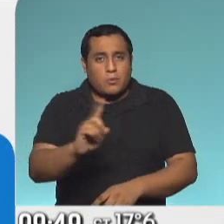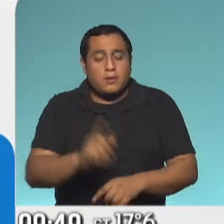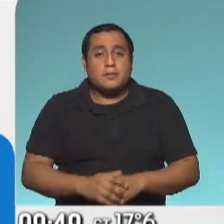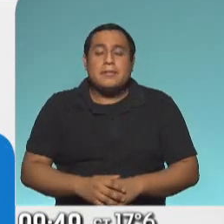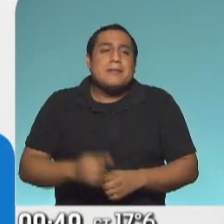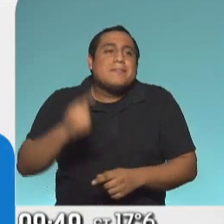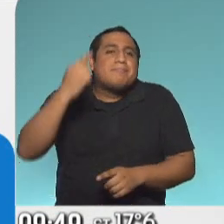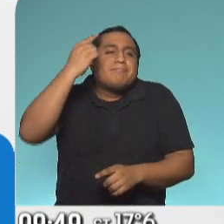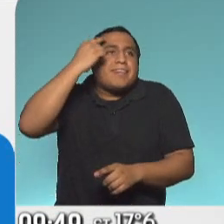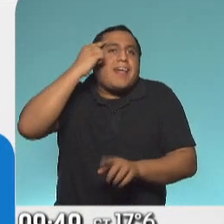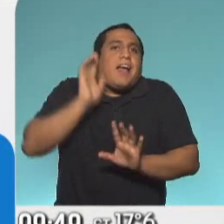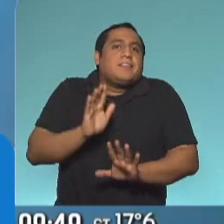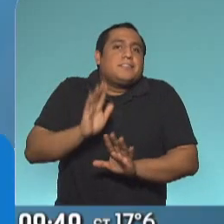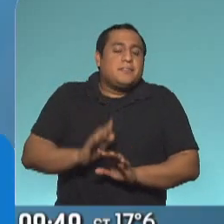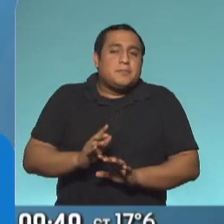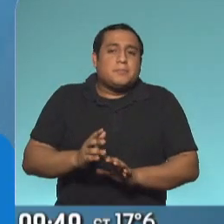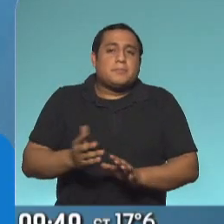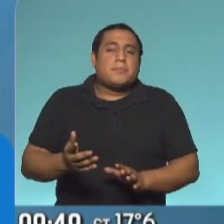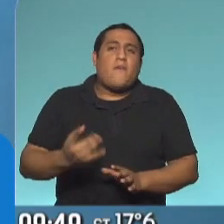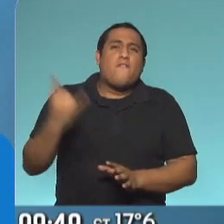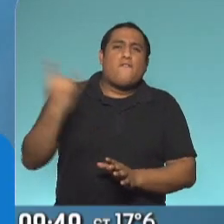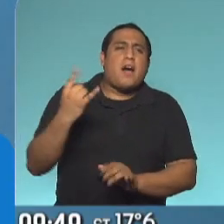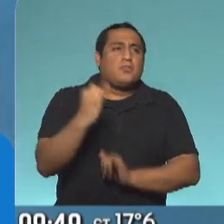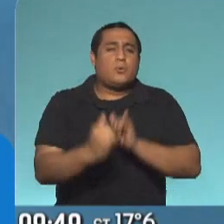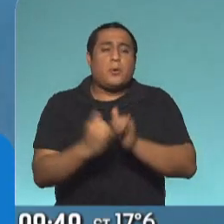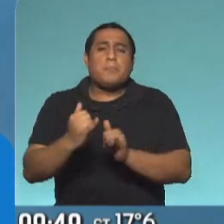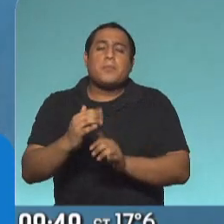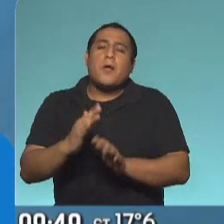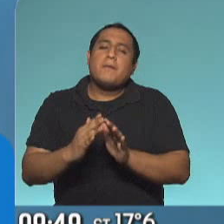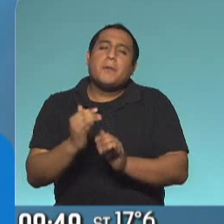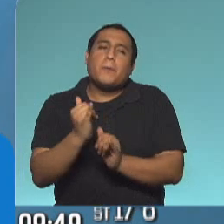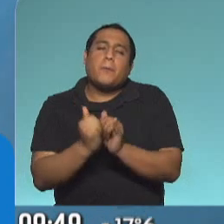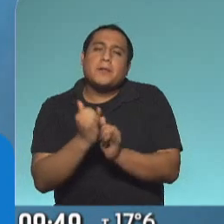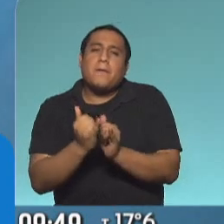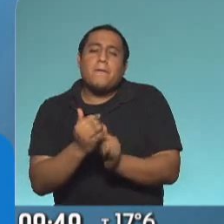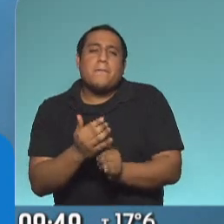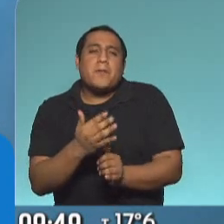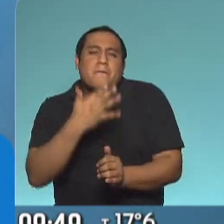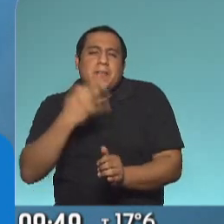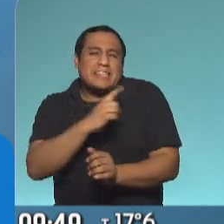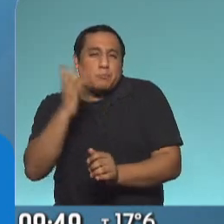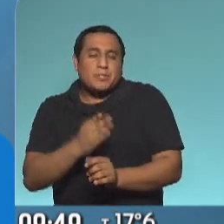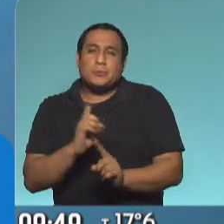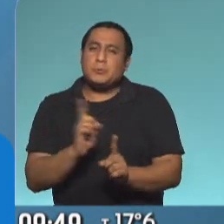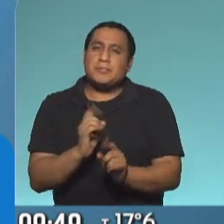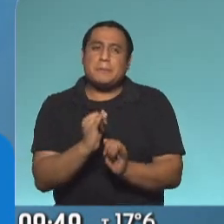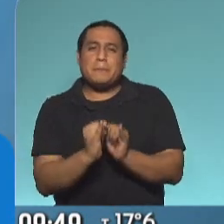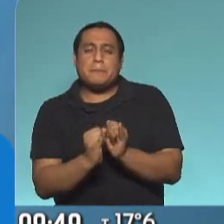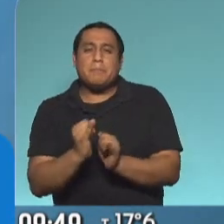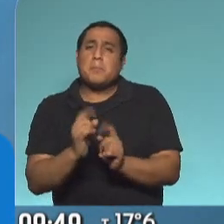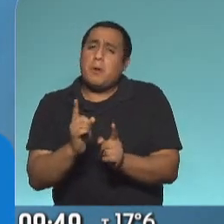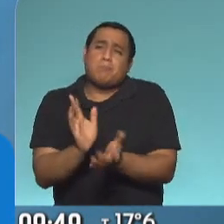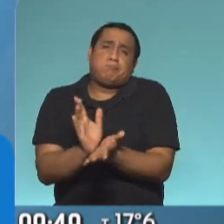siempre a veces son falsedades absolutas a veces son medias verdades una media verdad es otra forma de la falsificación